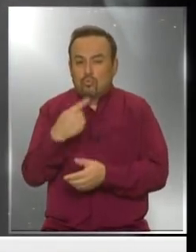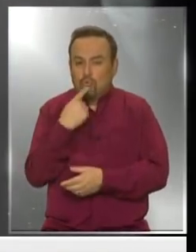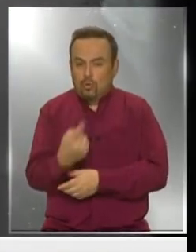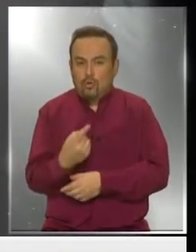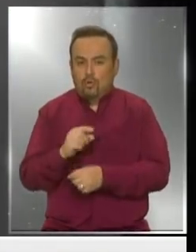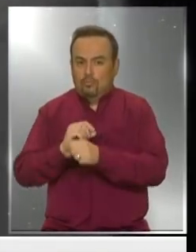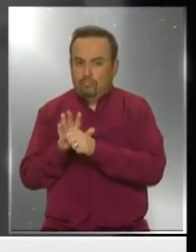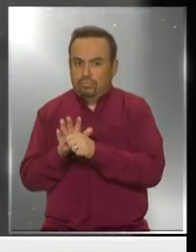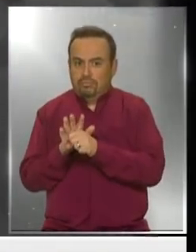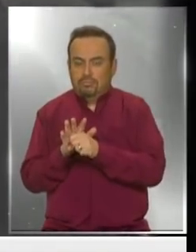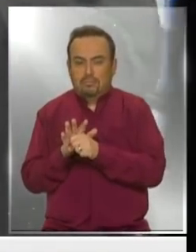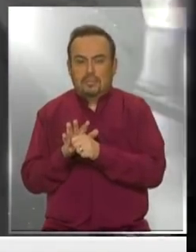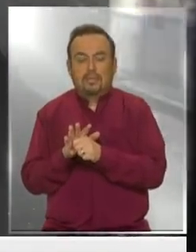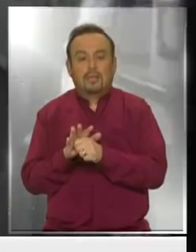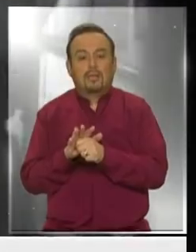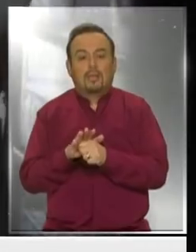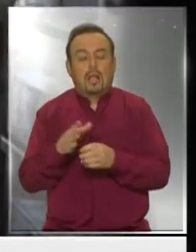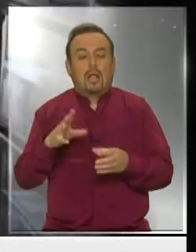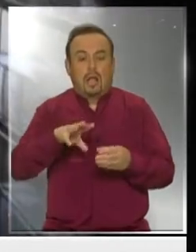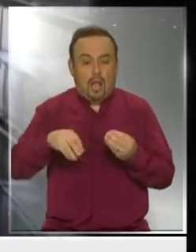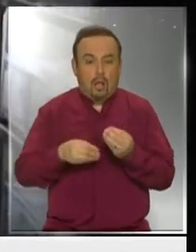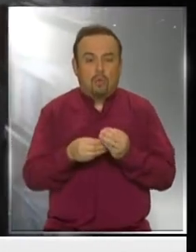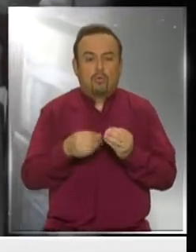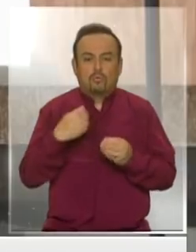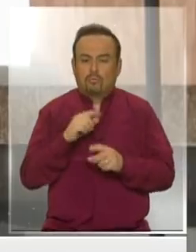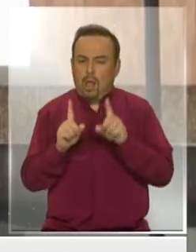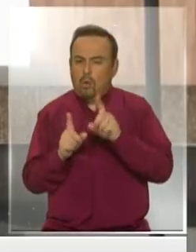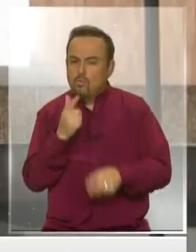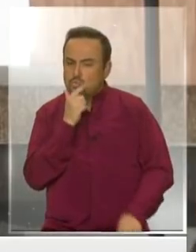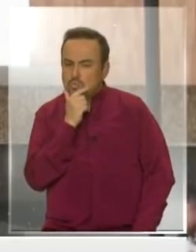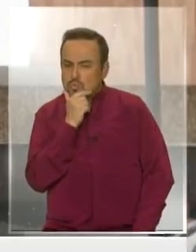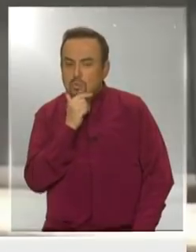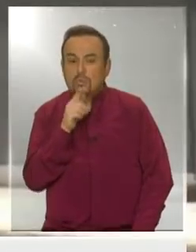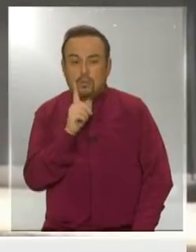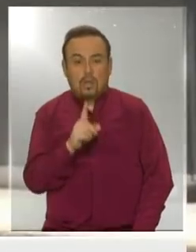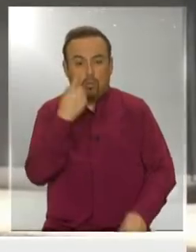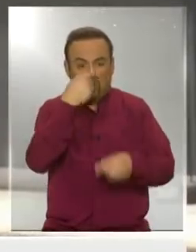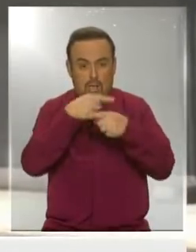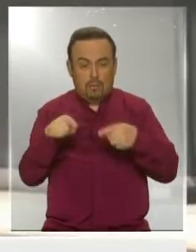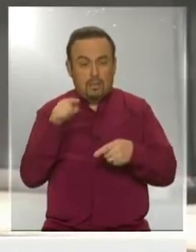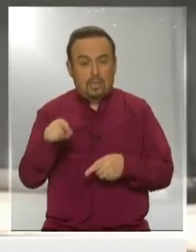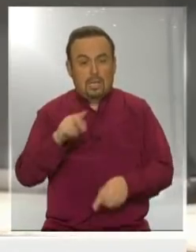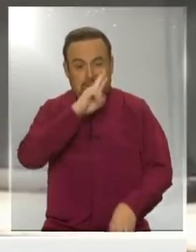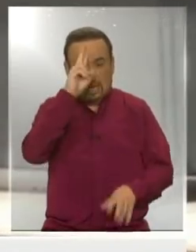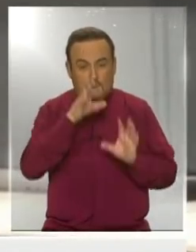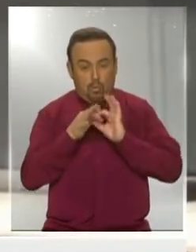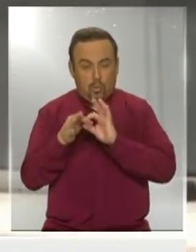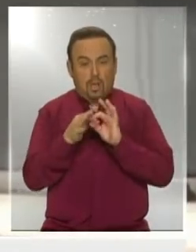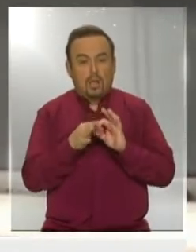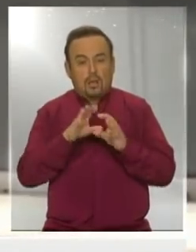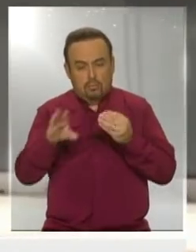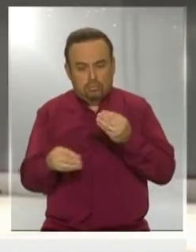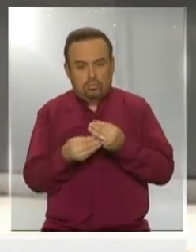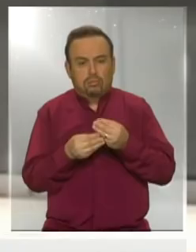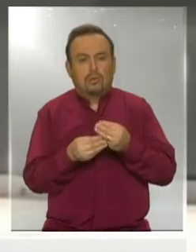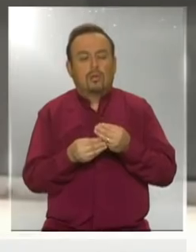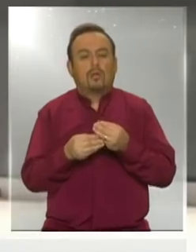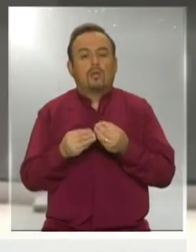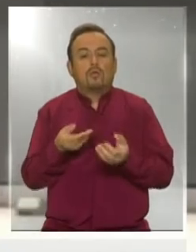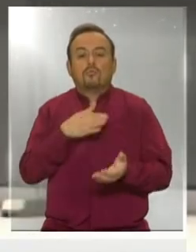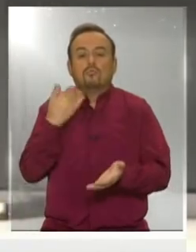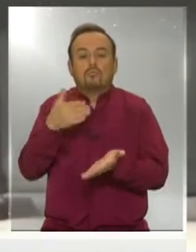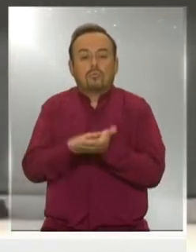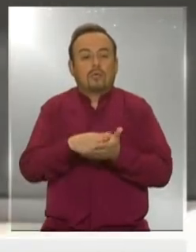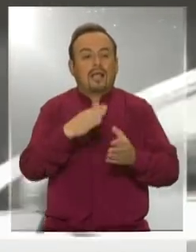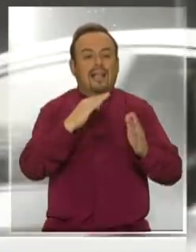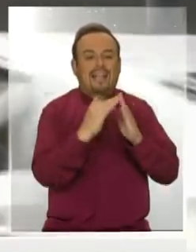el COVID-19, incluidos los casos sospechosos. Hace una semana, el Reino Unido incluyó en sus balances los fallecimientos en